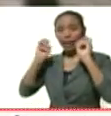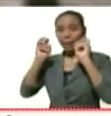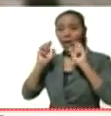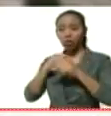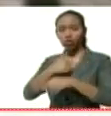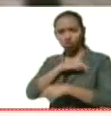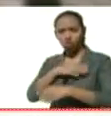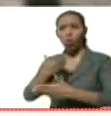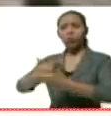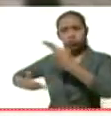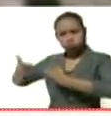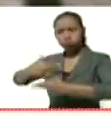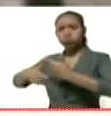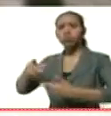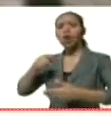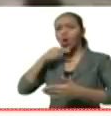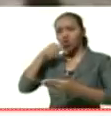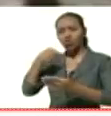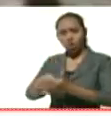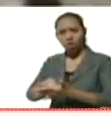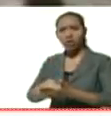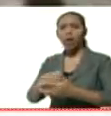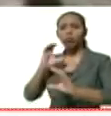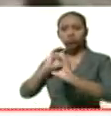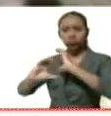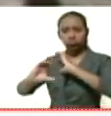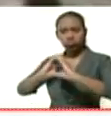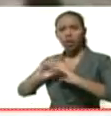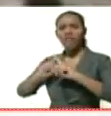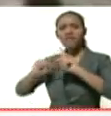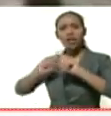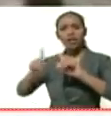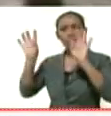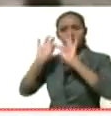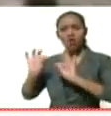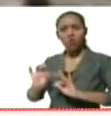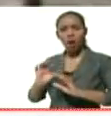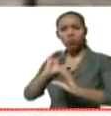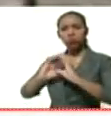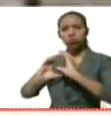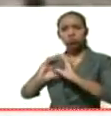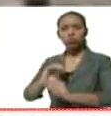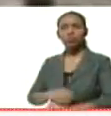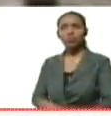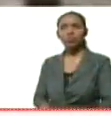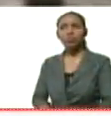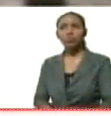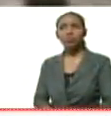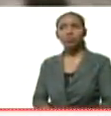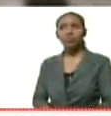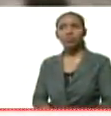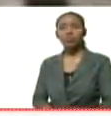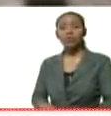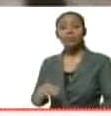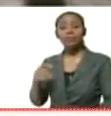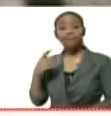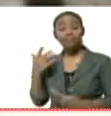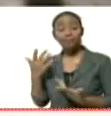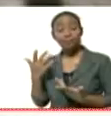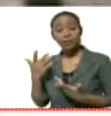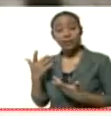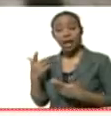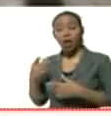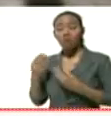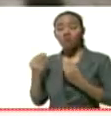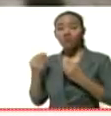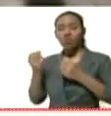Nosotros nos intercambiamos notas, conversaciones, diversas formas de comunicación. Lo cierto es que hay un